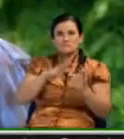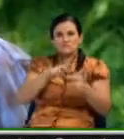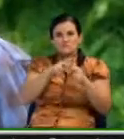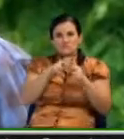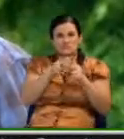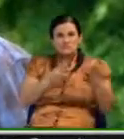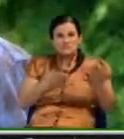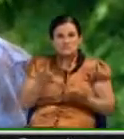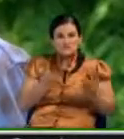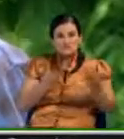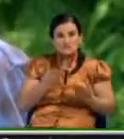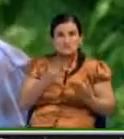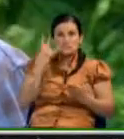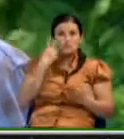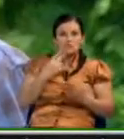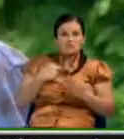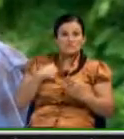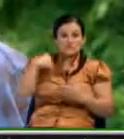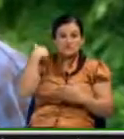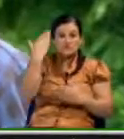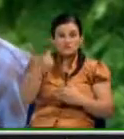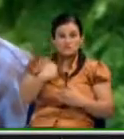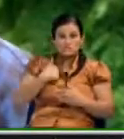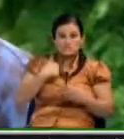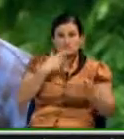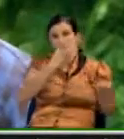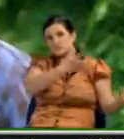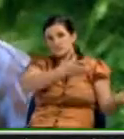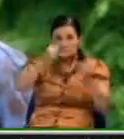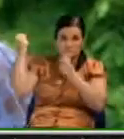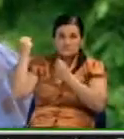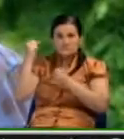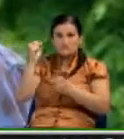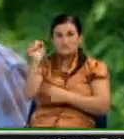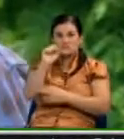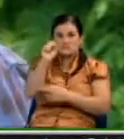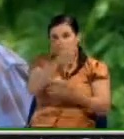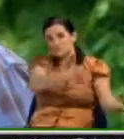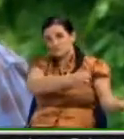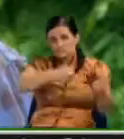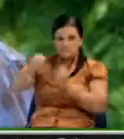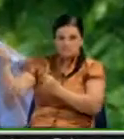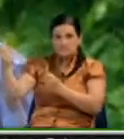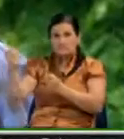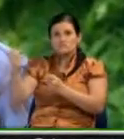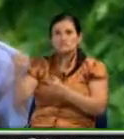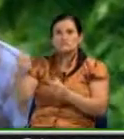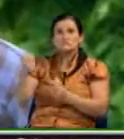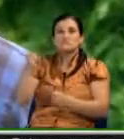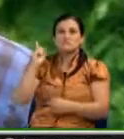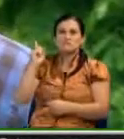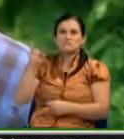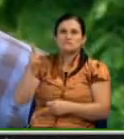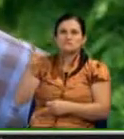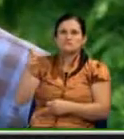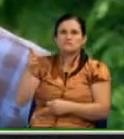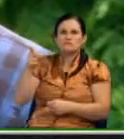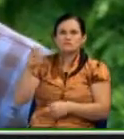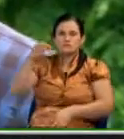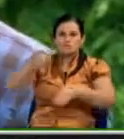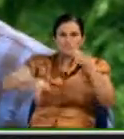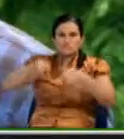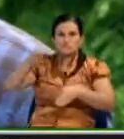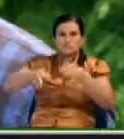lo hicieron 2 días después de que se hizo la diligencia de embargo y secuestro por parte del